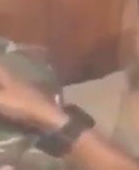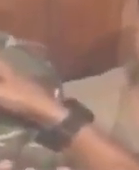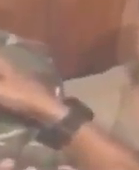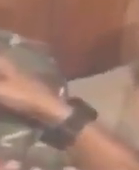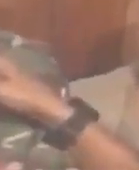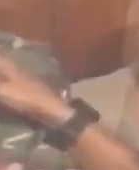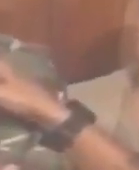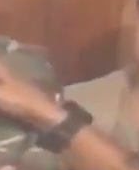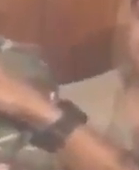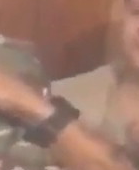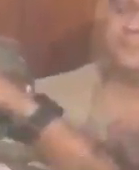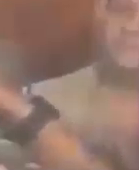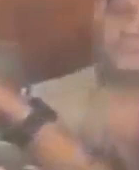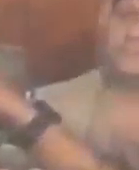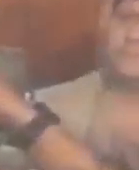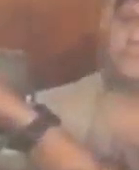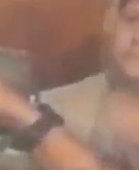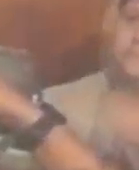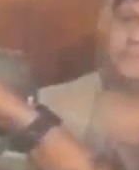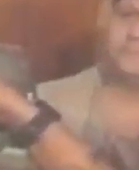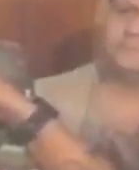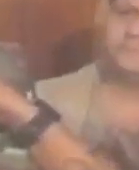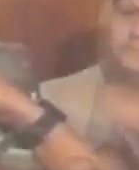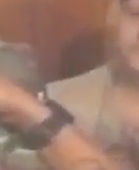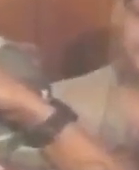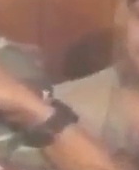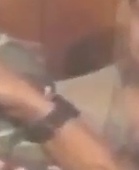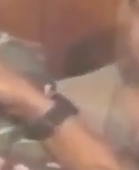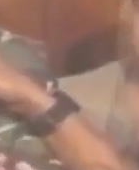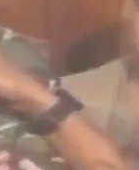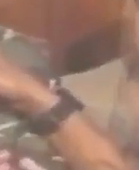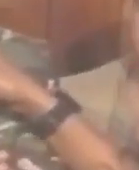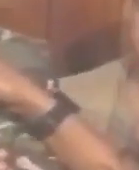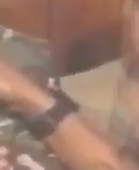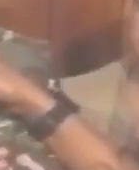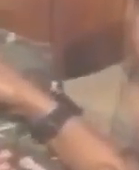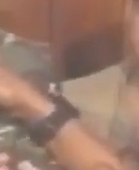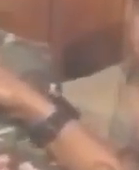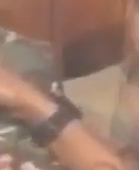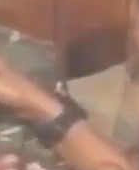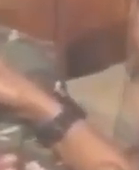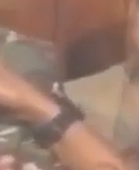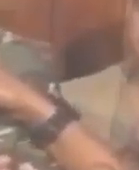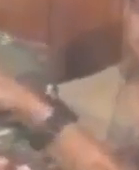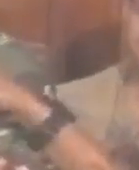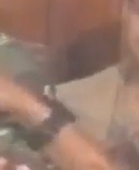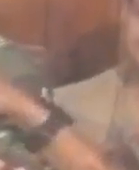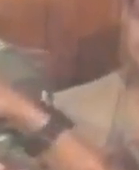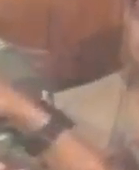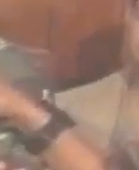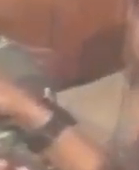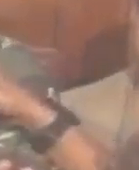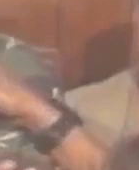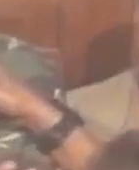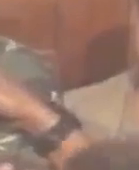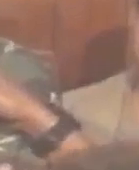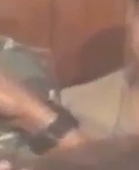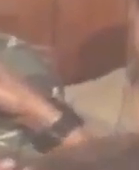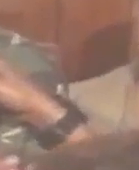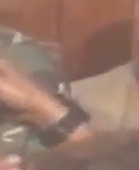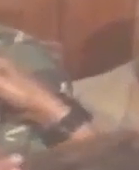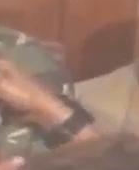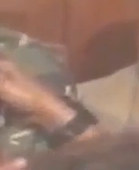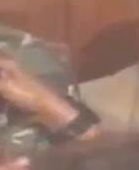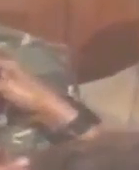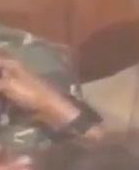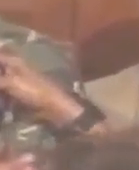Aragua y en la Brigada Blindada de Valencia. Compañeros, lamentablemente, por ahora, los objetivos